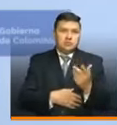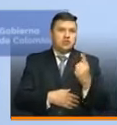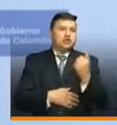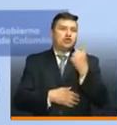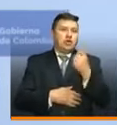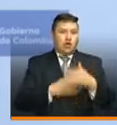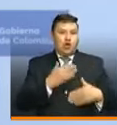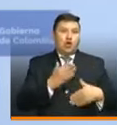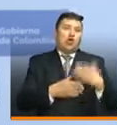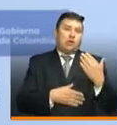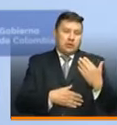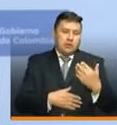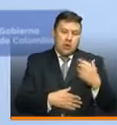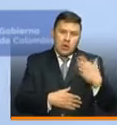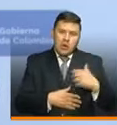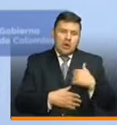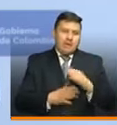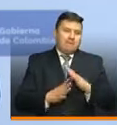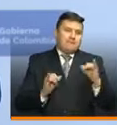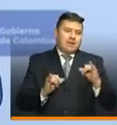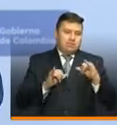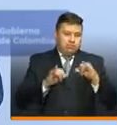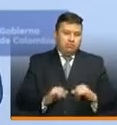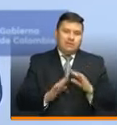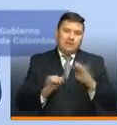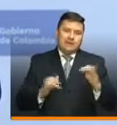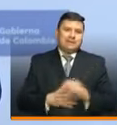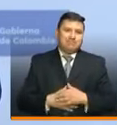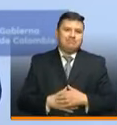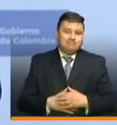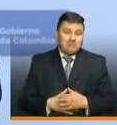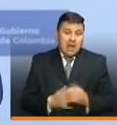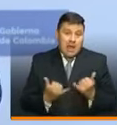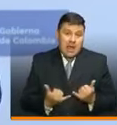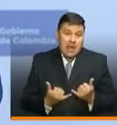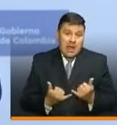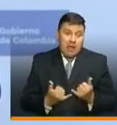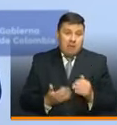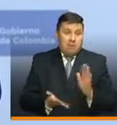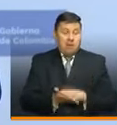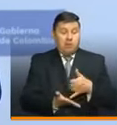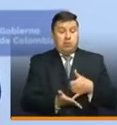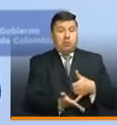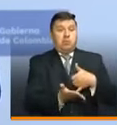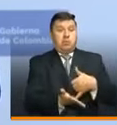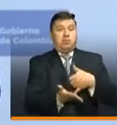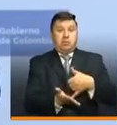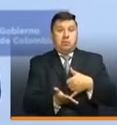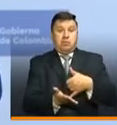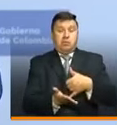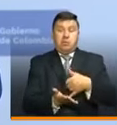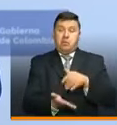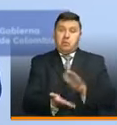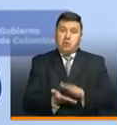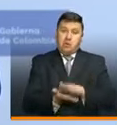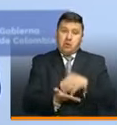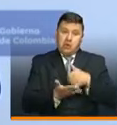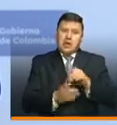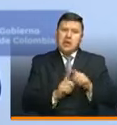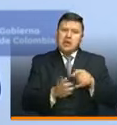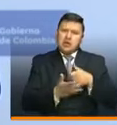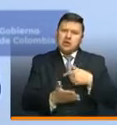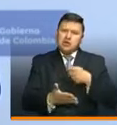el comienzo y estamos tremendamente felices de estar acá. Entonces, a la hora de hacer las premiaciones, yo voy a ir pasando la palabra a nuestros